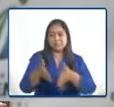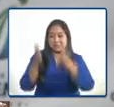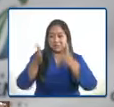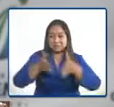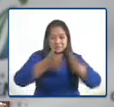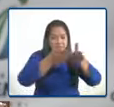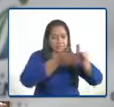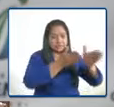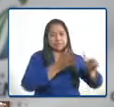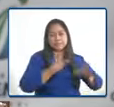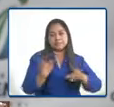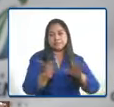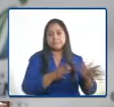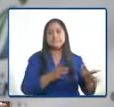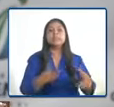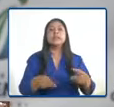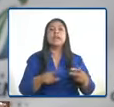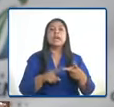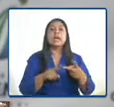segunda pregunta, efectivamente,